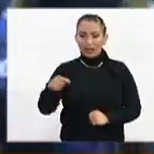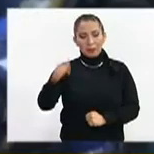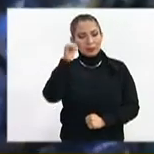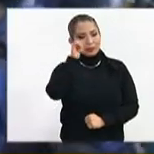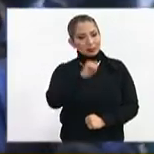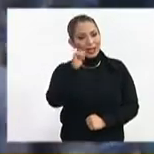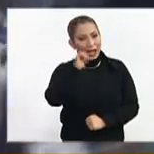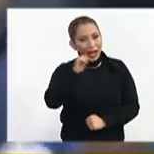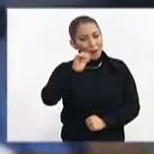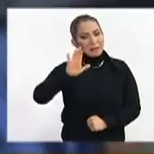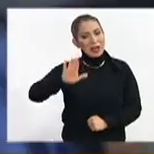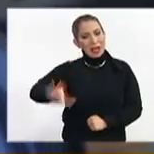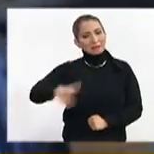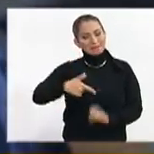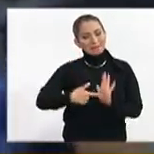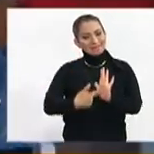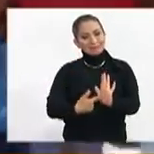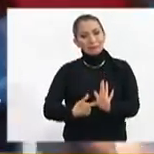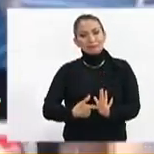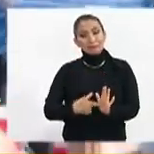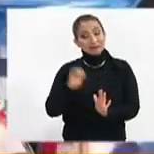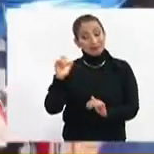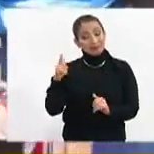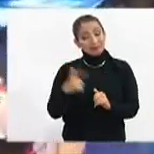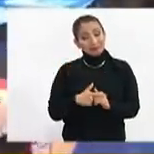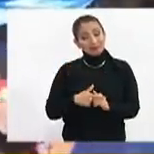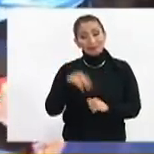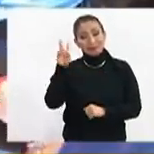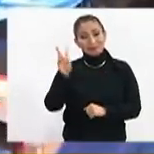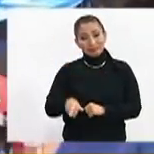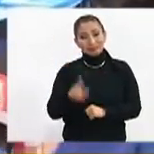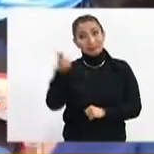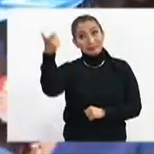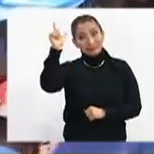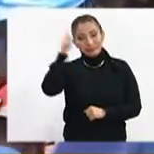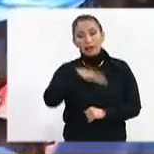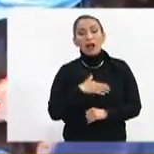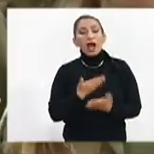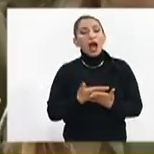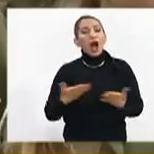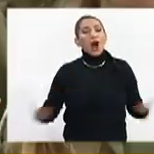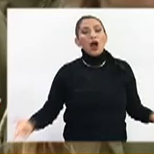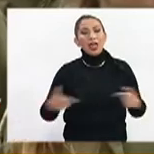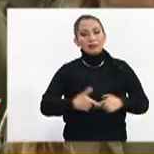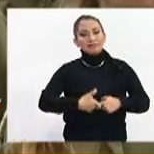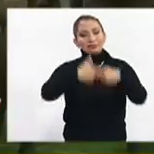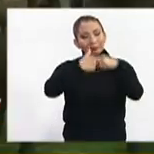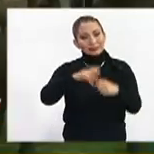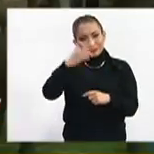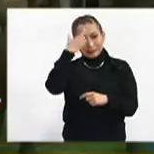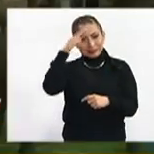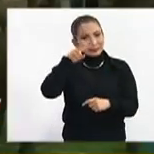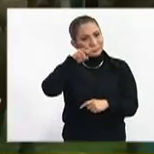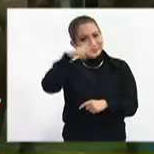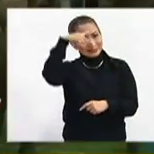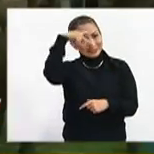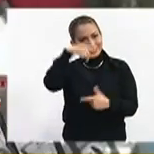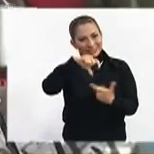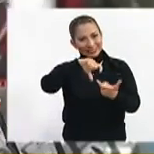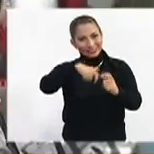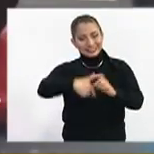como siempre lo ha sido. Algo que, por supuesto, esperamos todos. Vamos a hacer una pausa. Le recuerdo que está usted